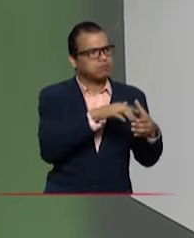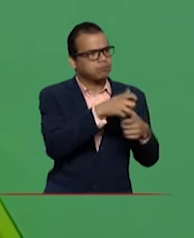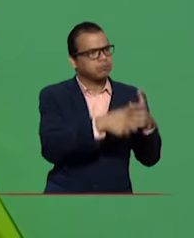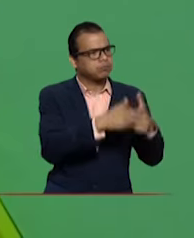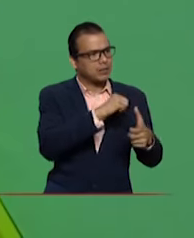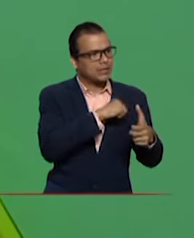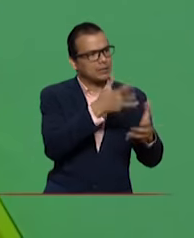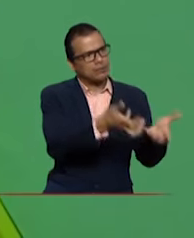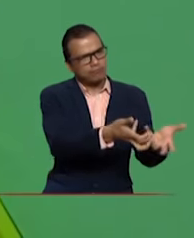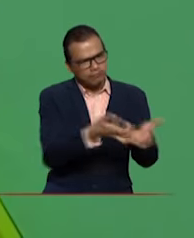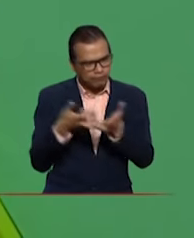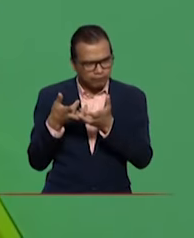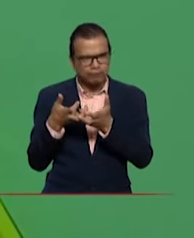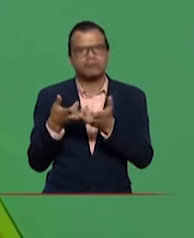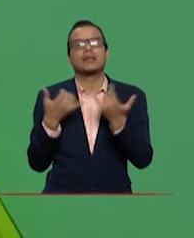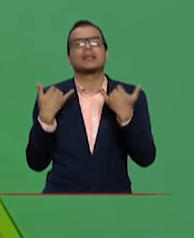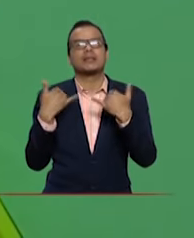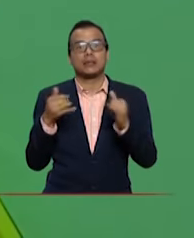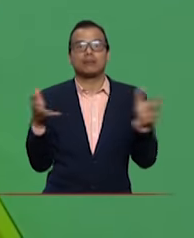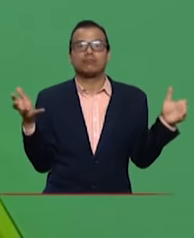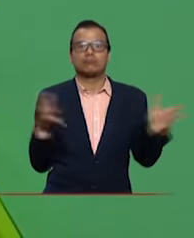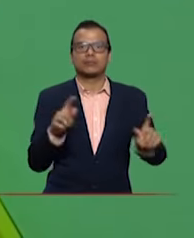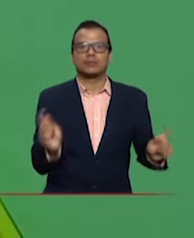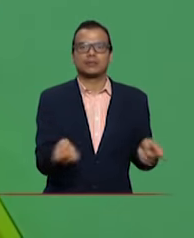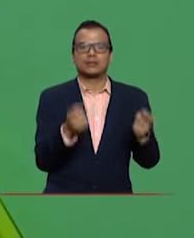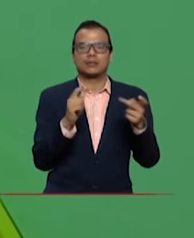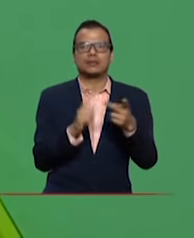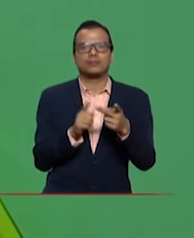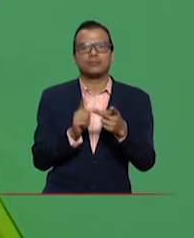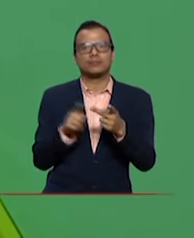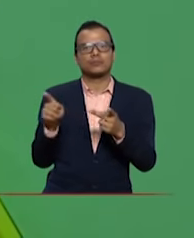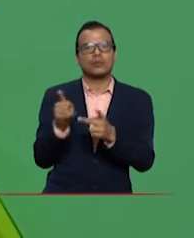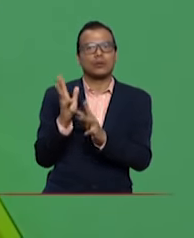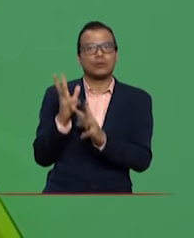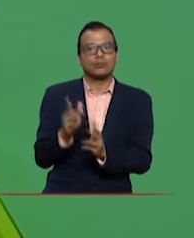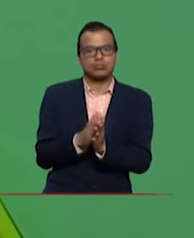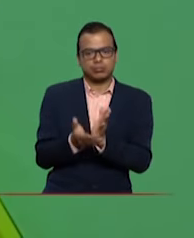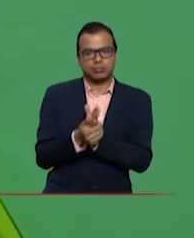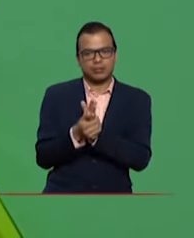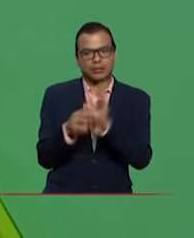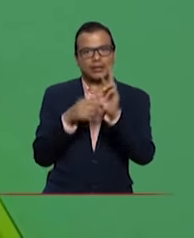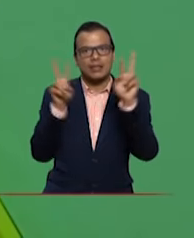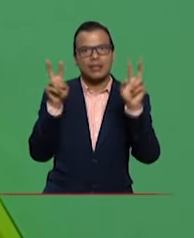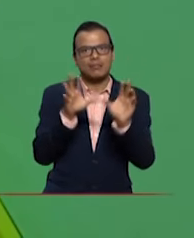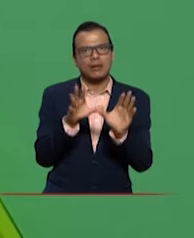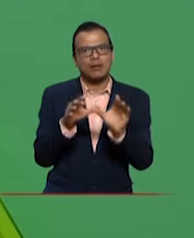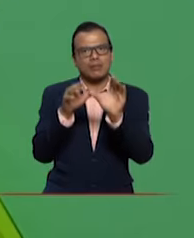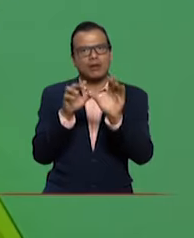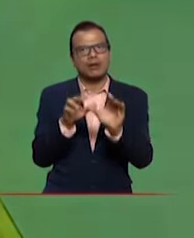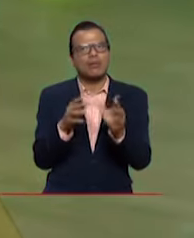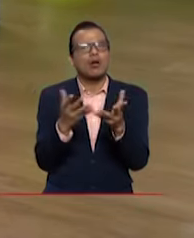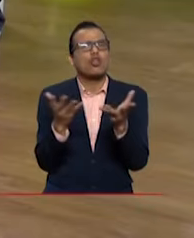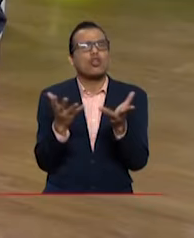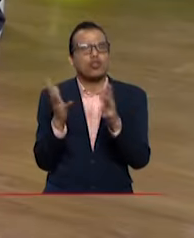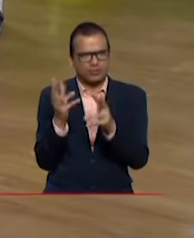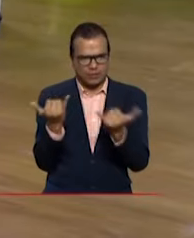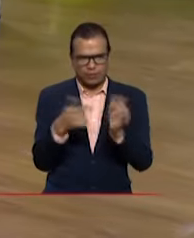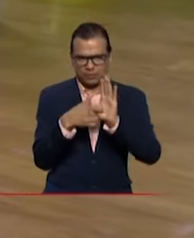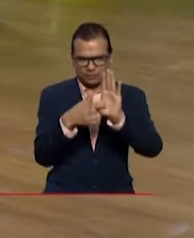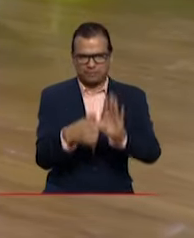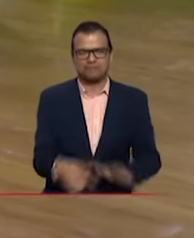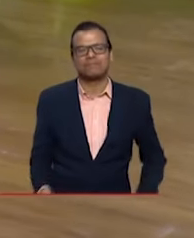sequía. Y luego, ¿cómo es y dónde descargar la más completa guía de mariposas del planeta? Ya